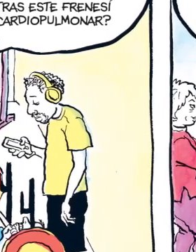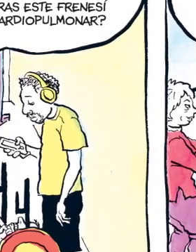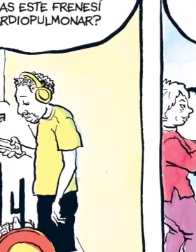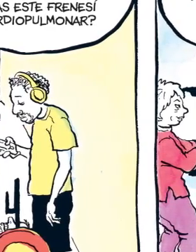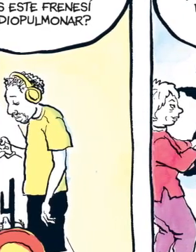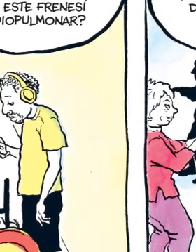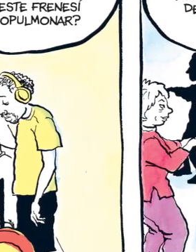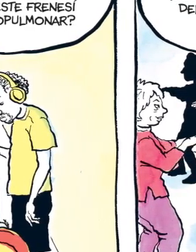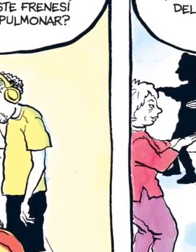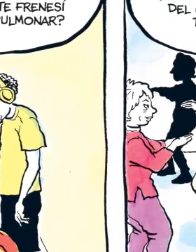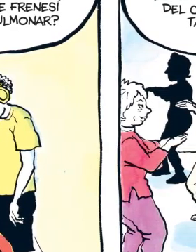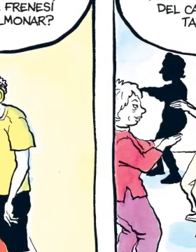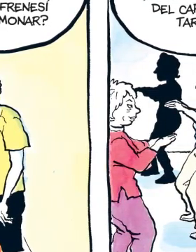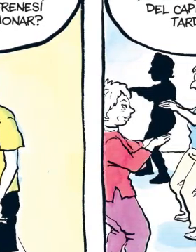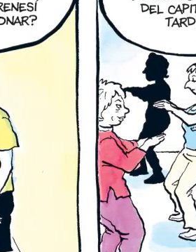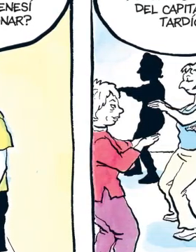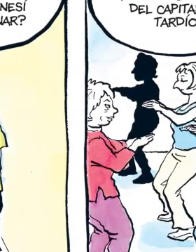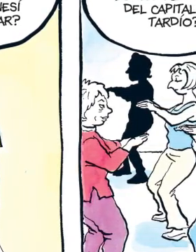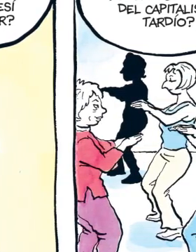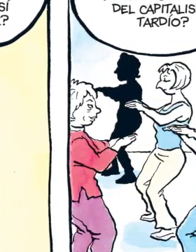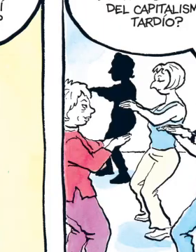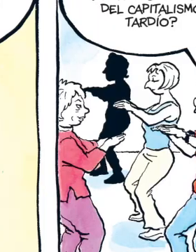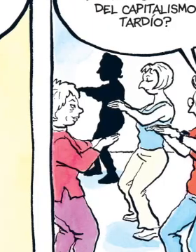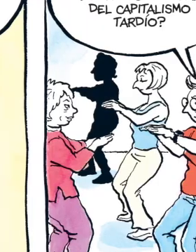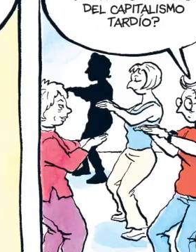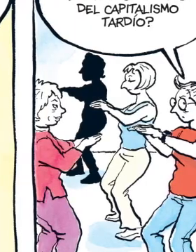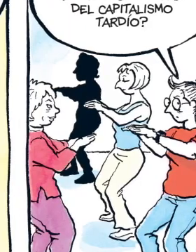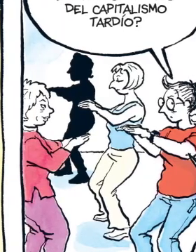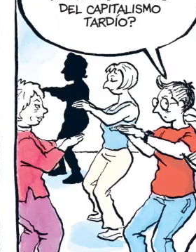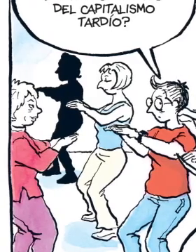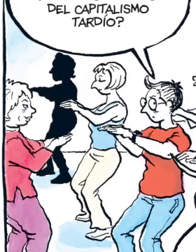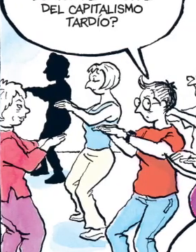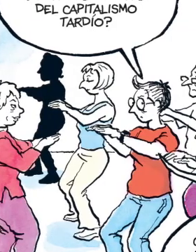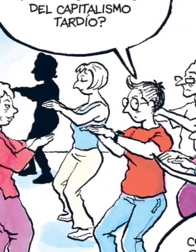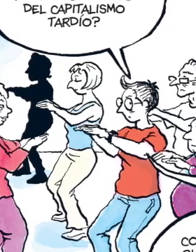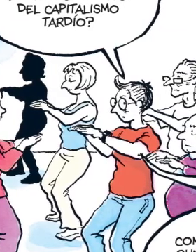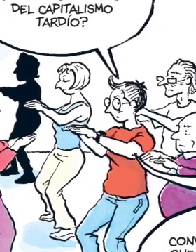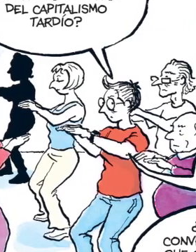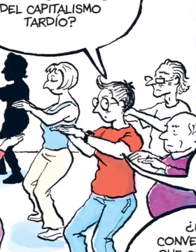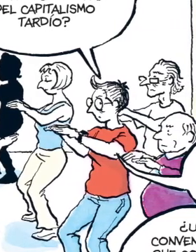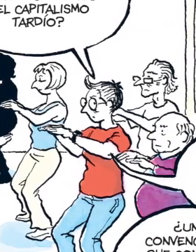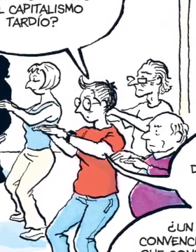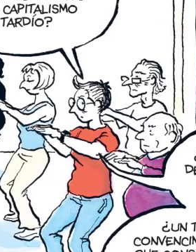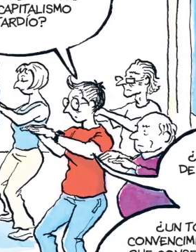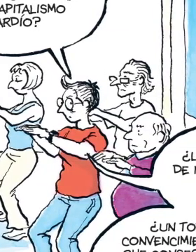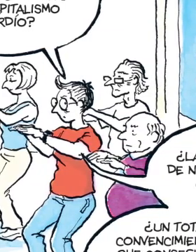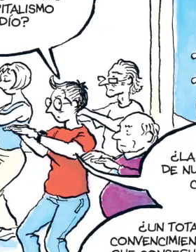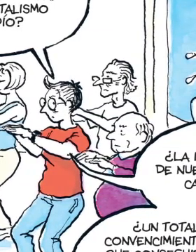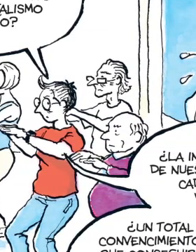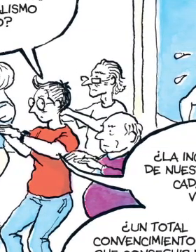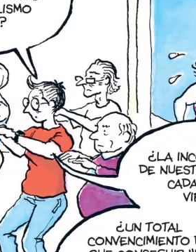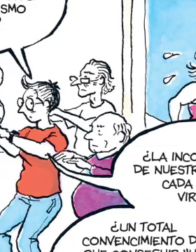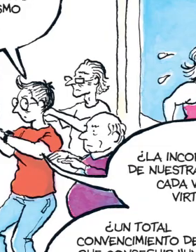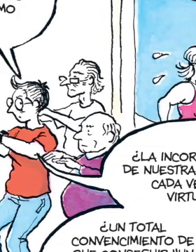Puede que no tenga una experiencia trascendental, pero me va a hacer sentirme mejor. Y me va a dejar